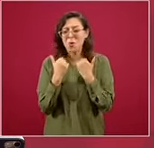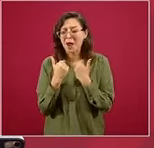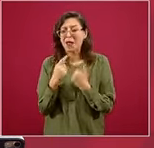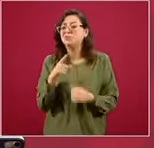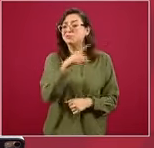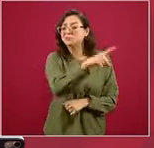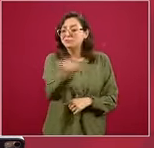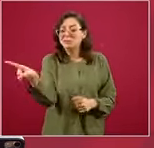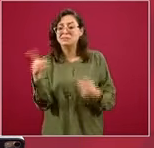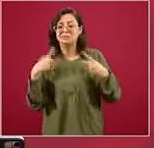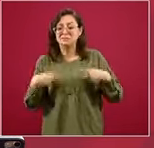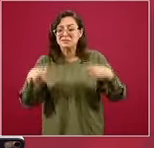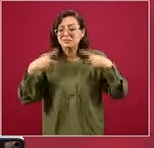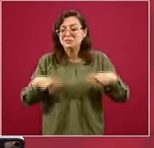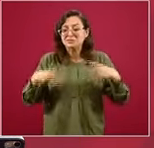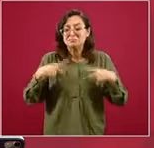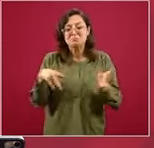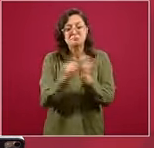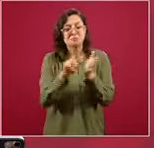titulares en ciertos periódicos,